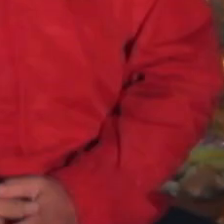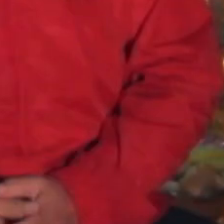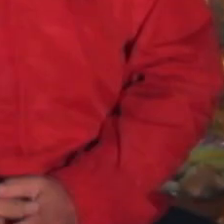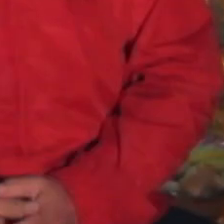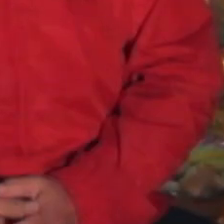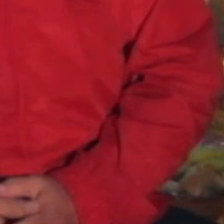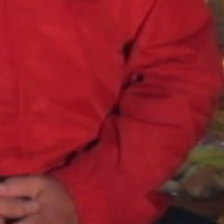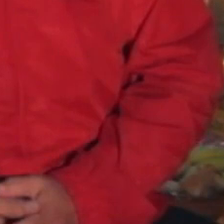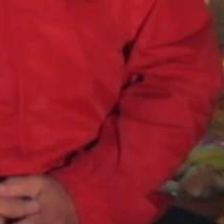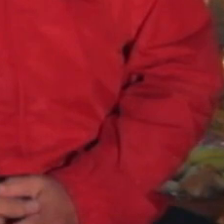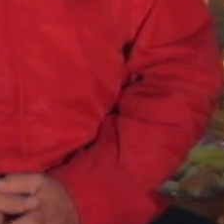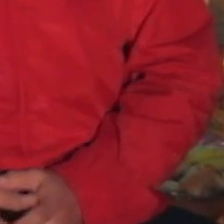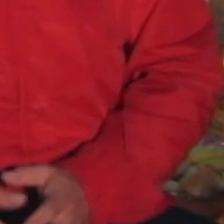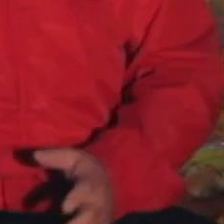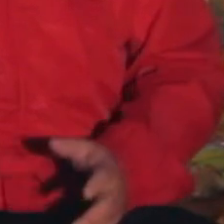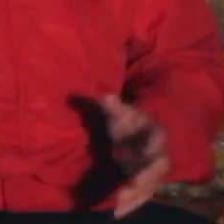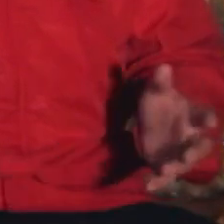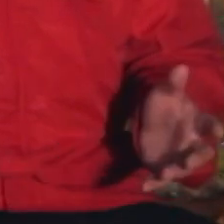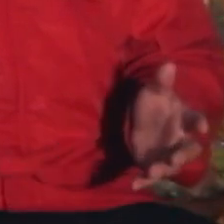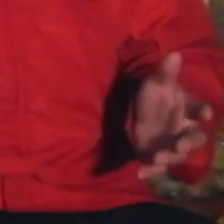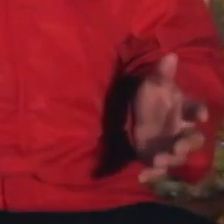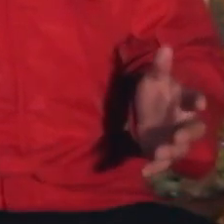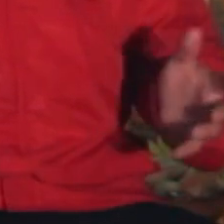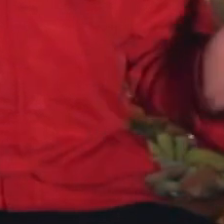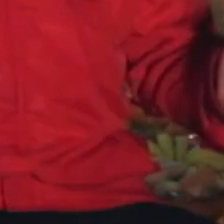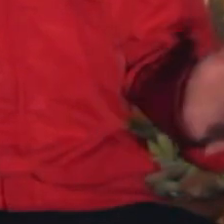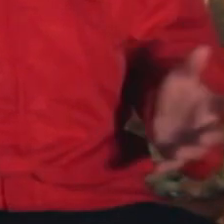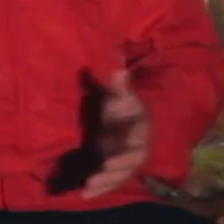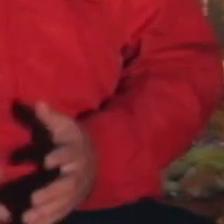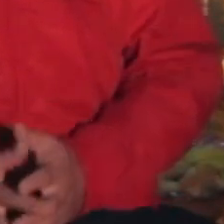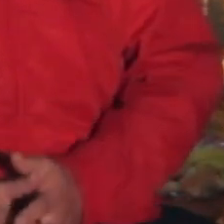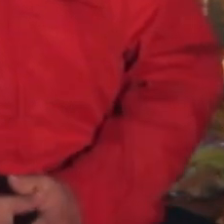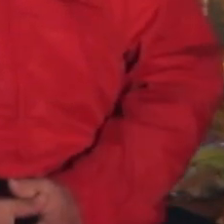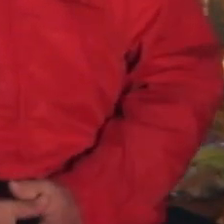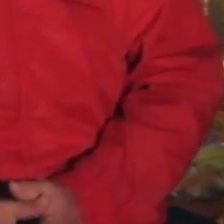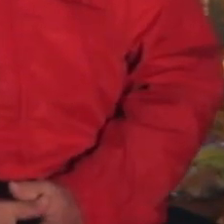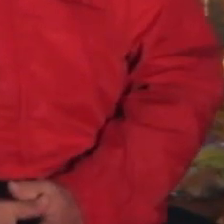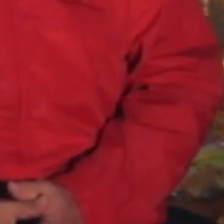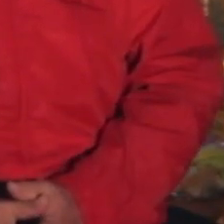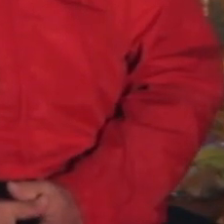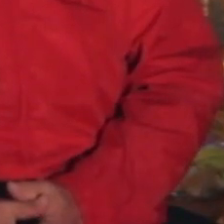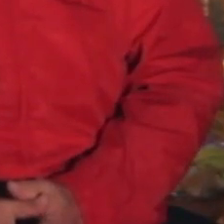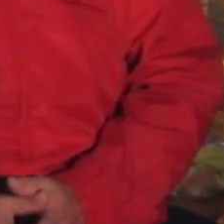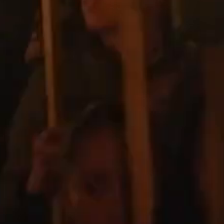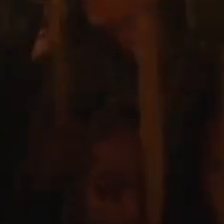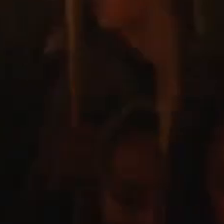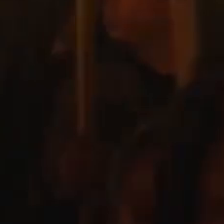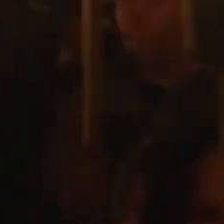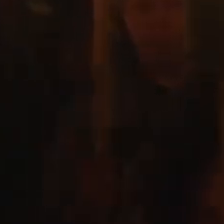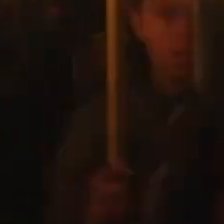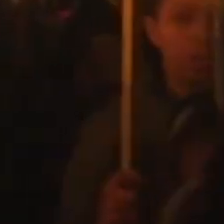El Festival de la Luz y de la Vida también a su vez es parte de nuestra Feria Nacional del Árbol y la Esfera.